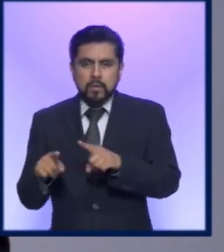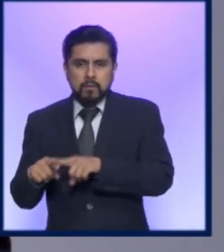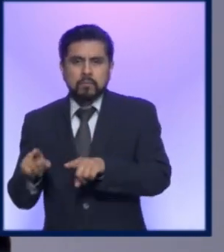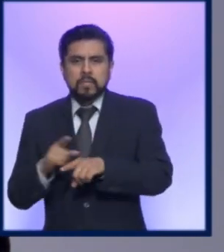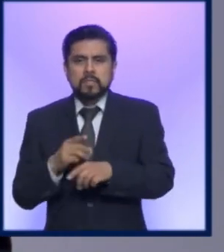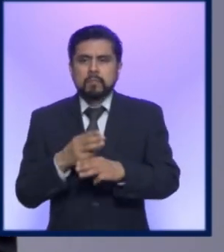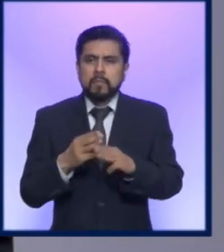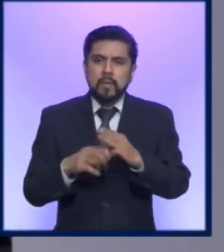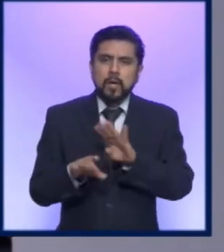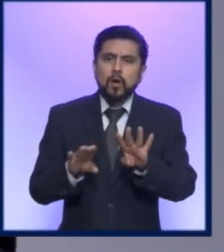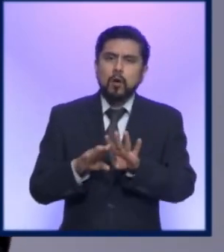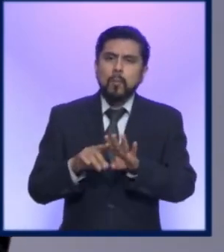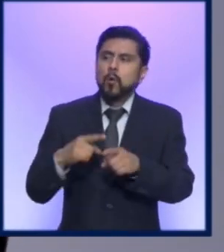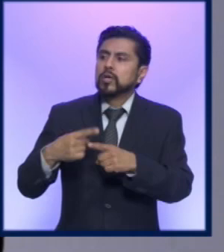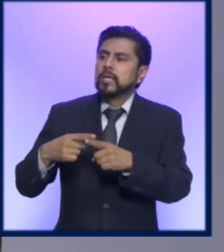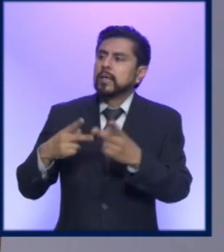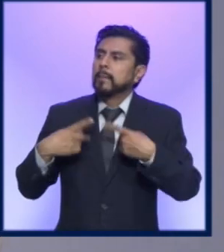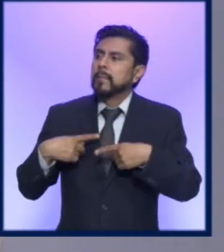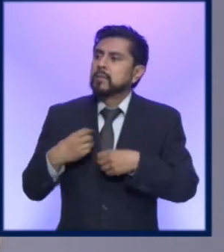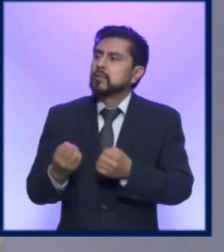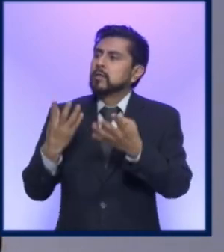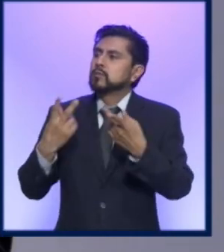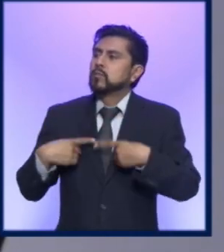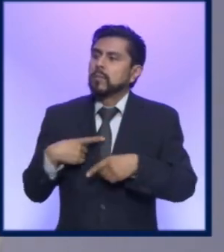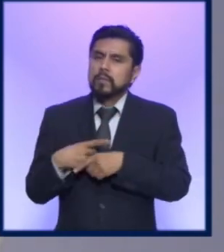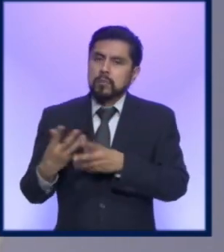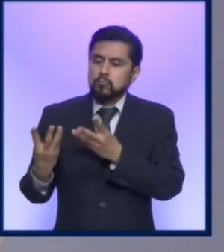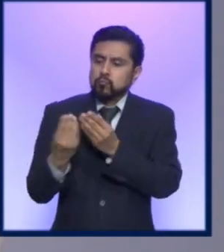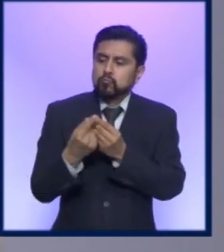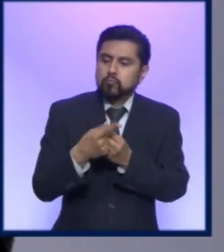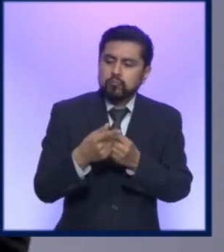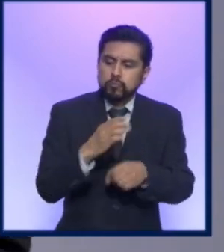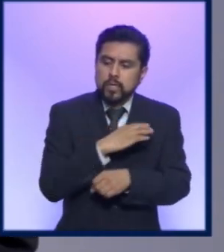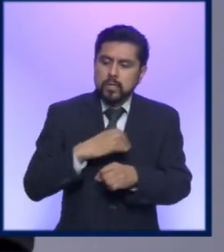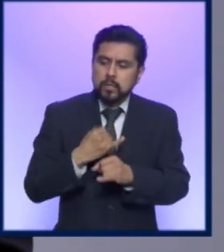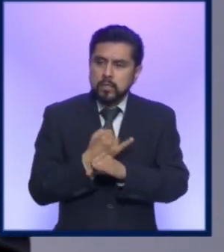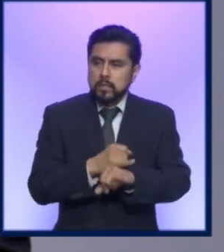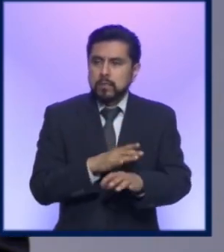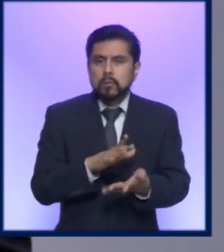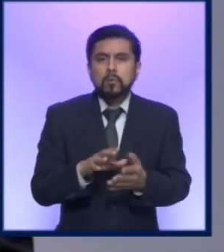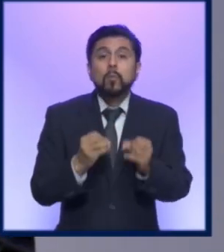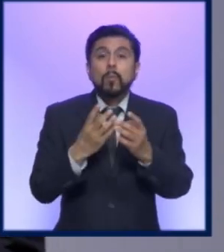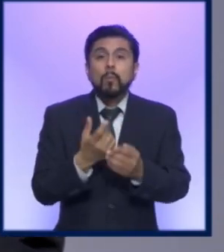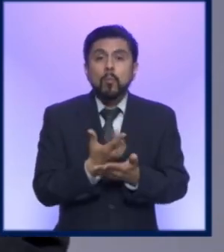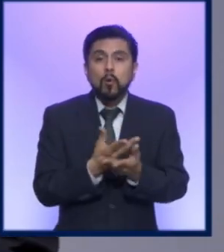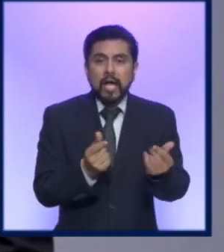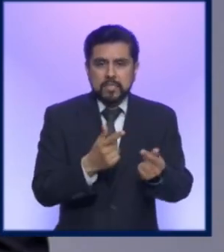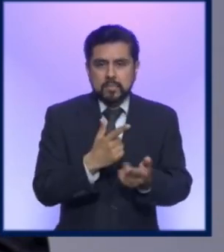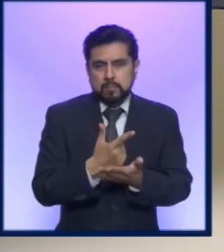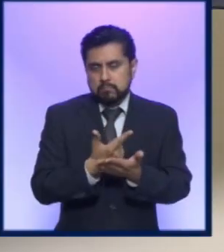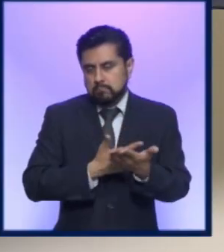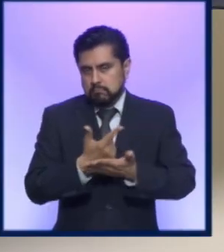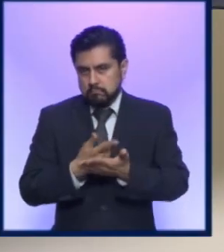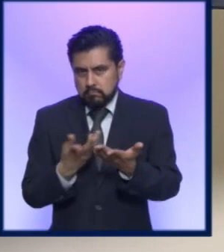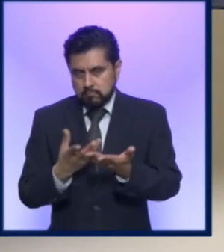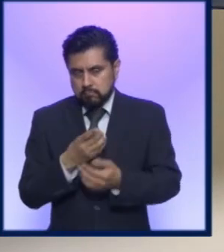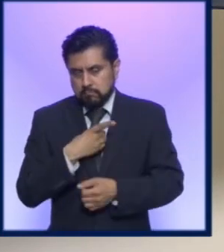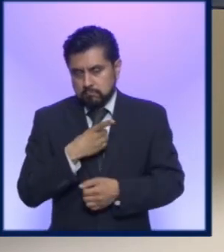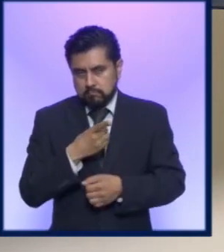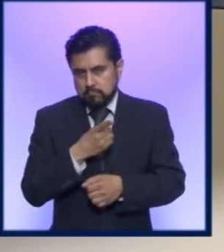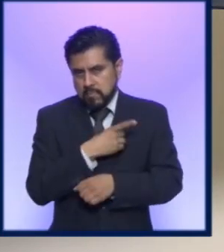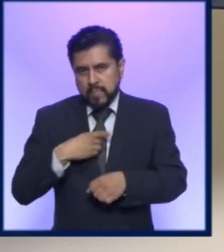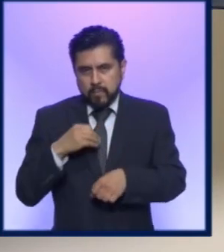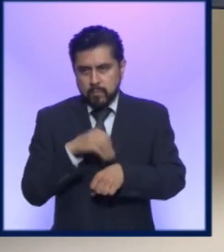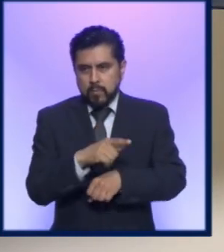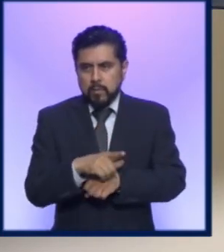obteniendo el respaldo de la ciudadanía pero también que se vea cómo están gastando esos ingresos sí Bueno pues ya nos vamos y yo te